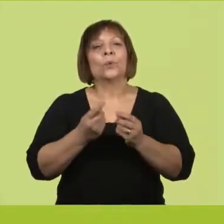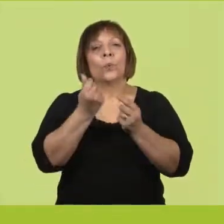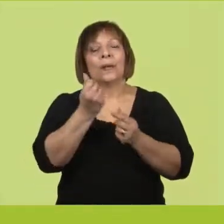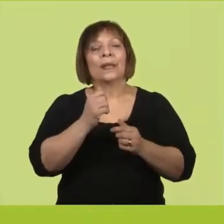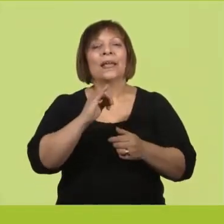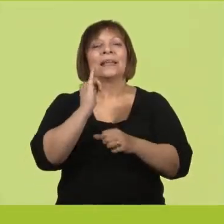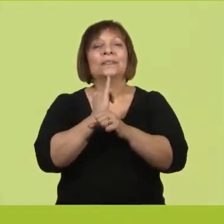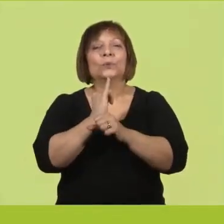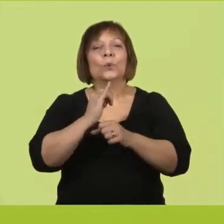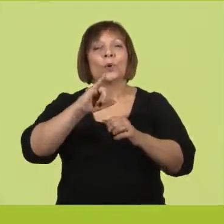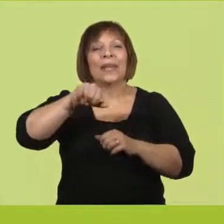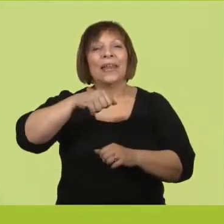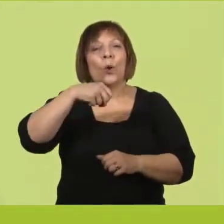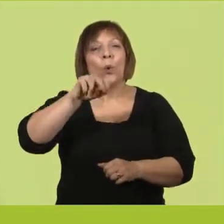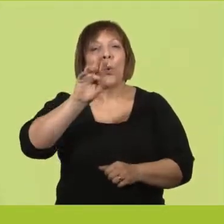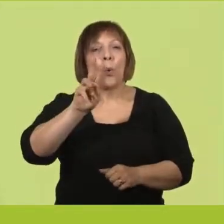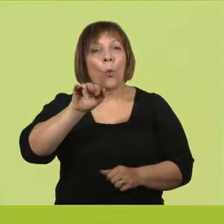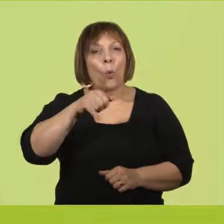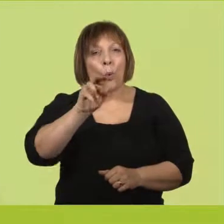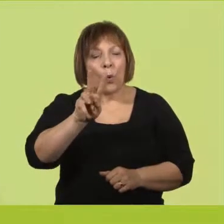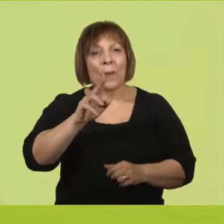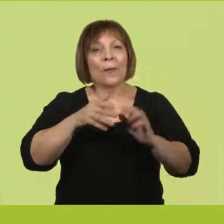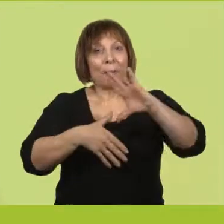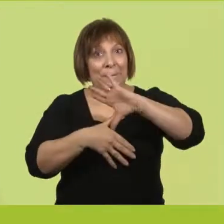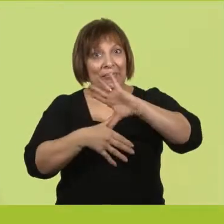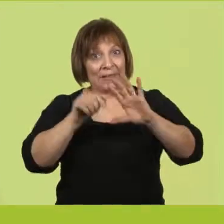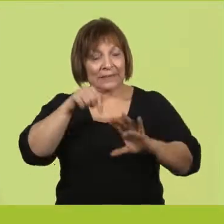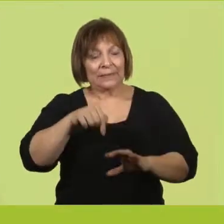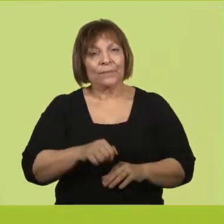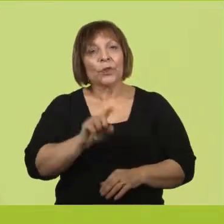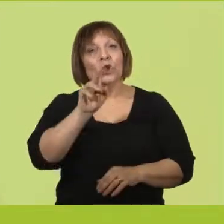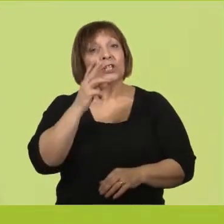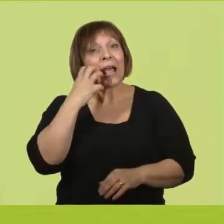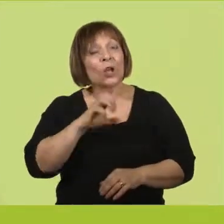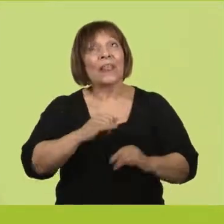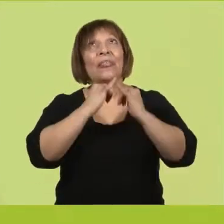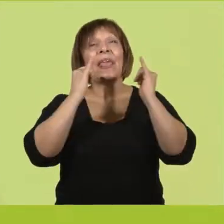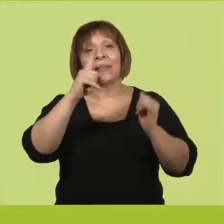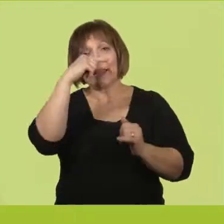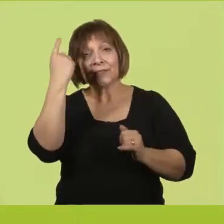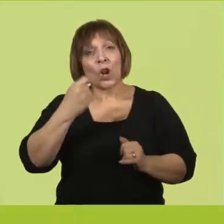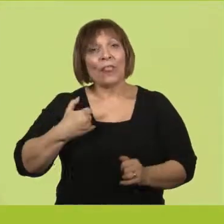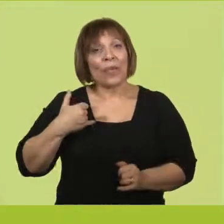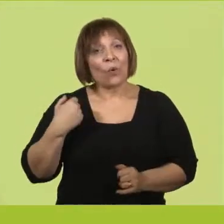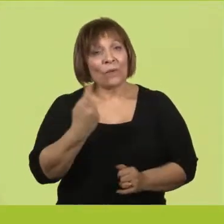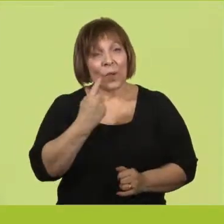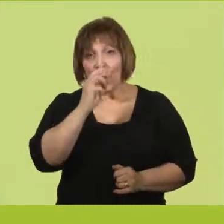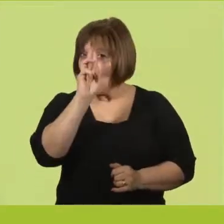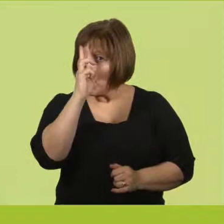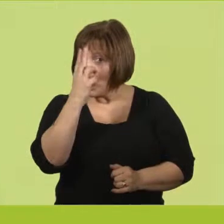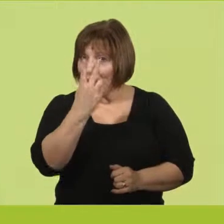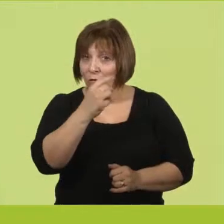Rendición de cuentas. Instituto Nacional de la Juventud. Ministerio de Desarrollo Social. 12 de agosto. Día Internacional de la